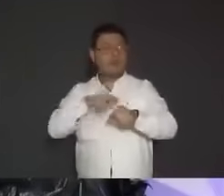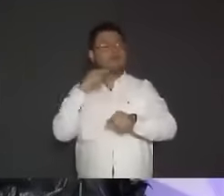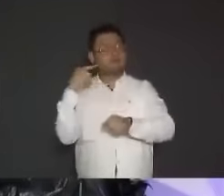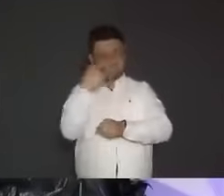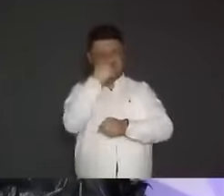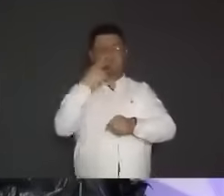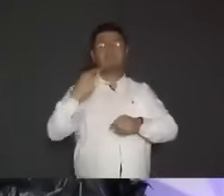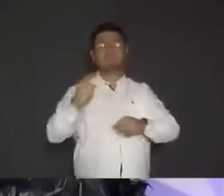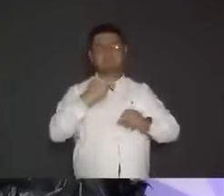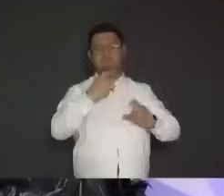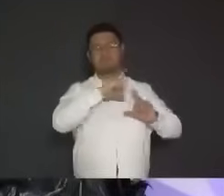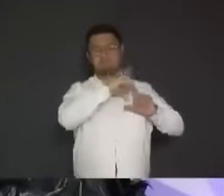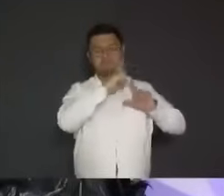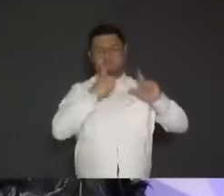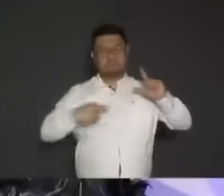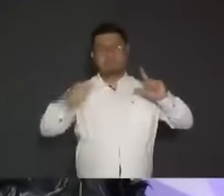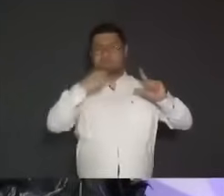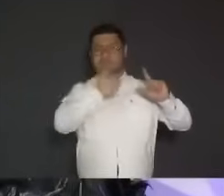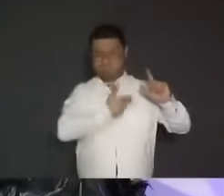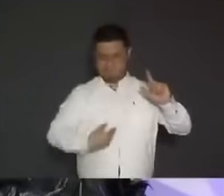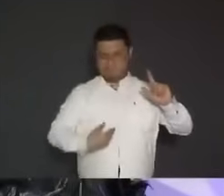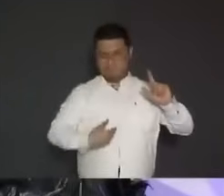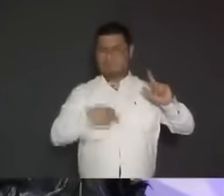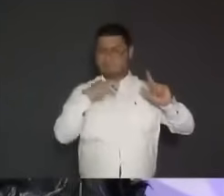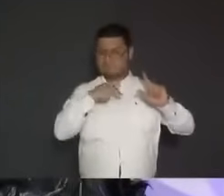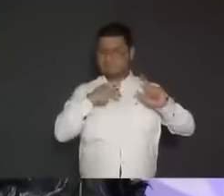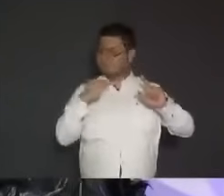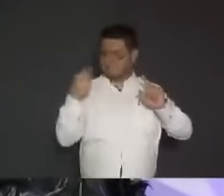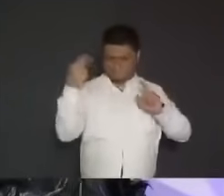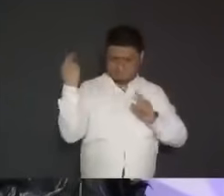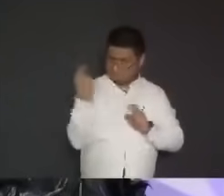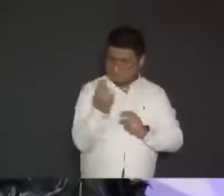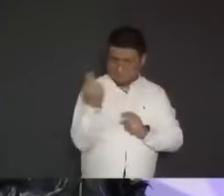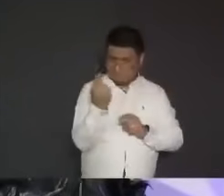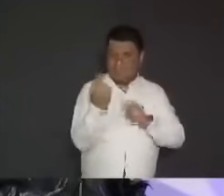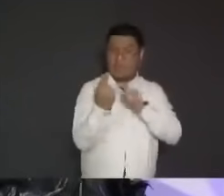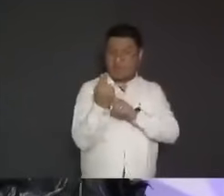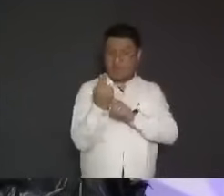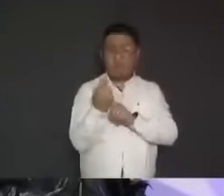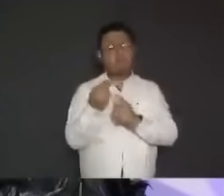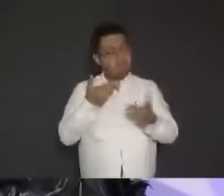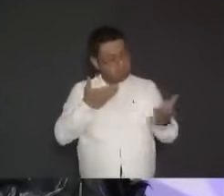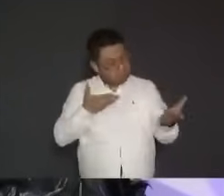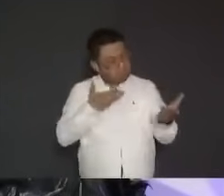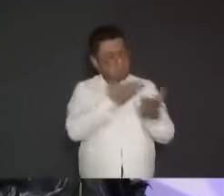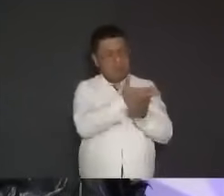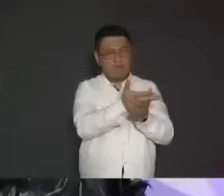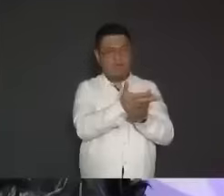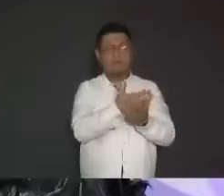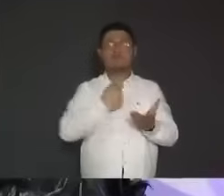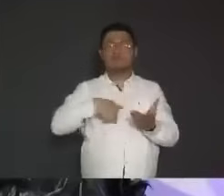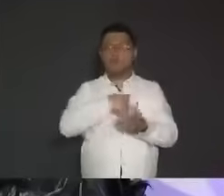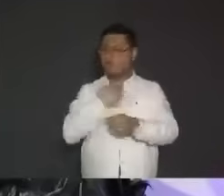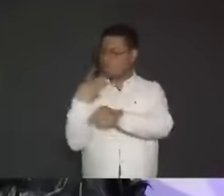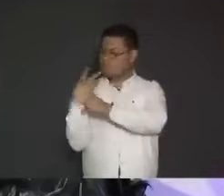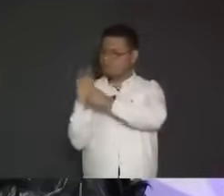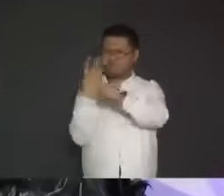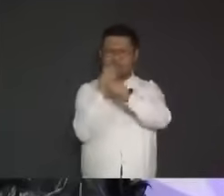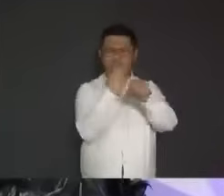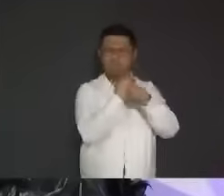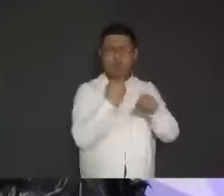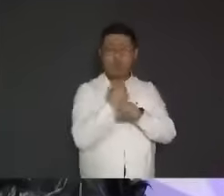presidente de la República los casos que de verdad requieran el tercer nivel. Vamos a modernizar también el